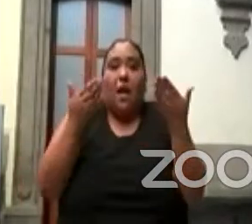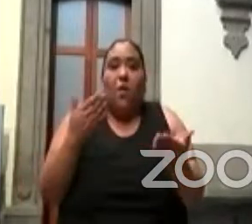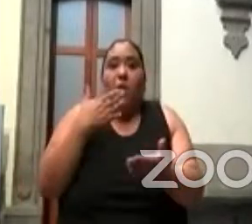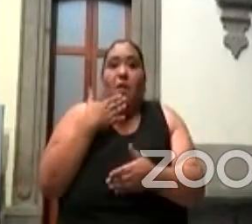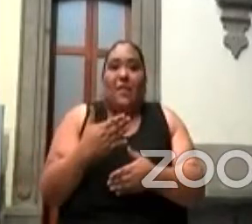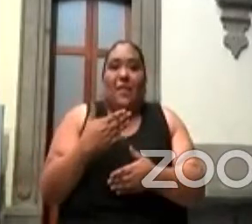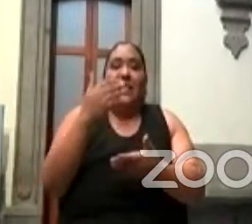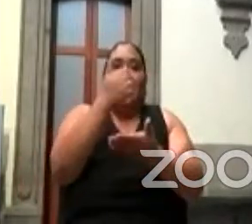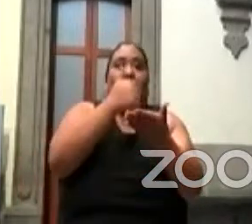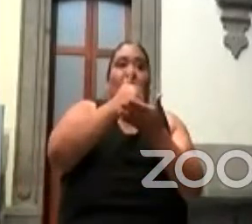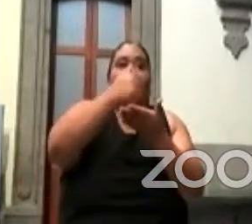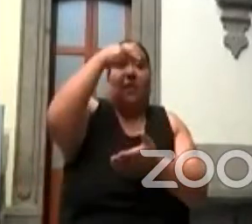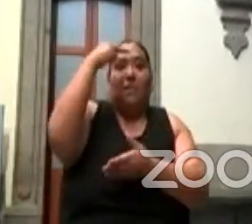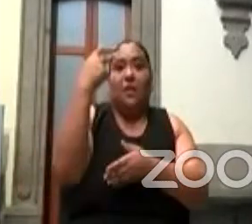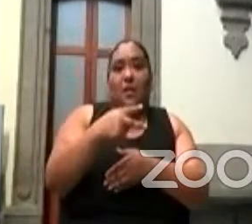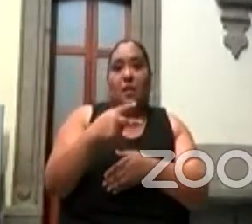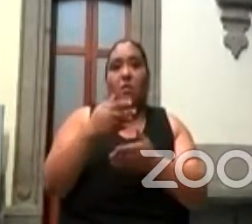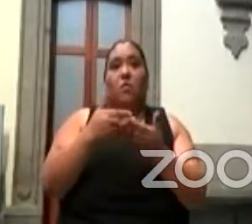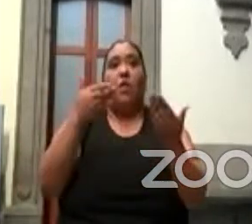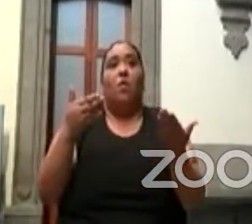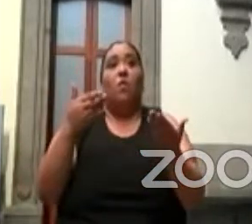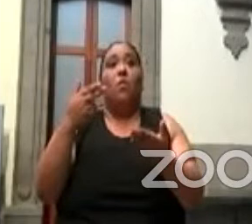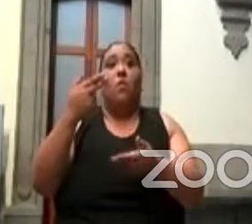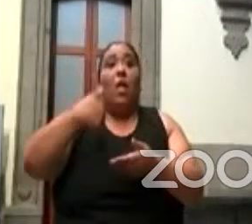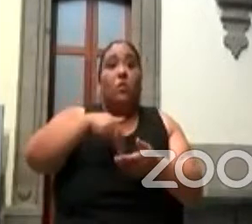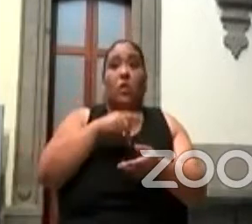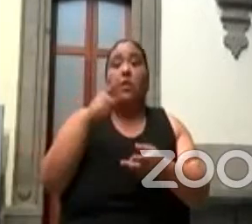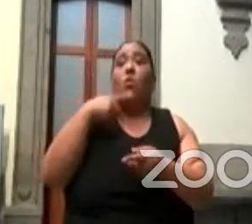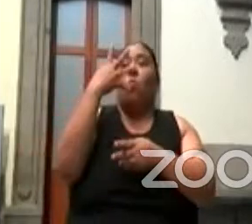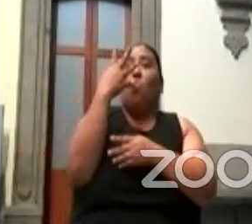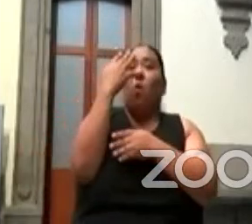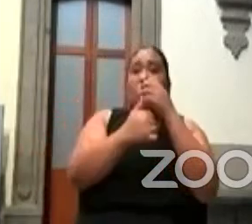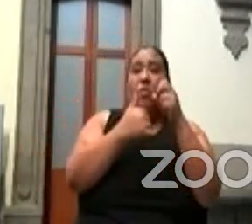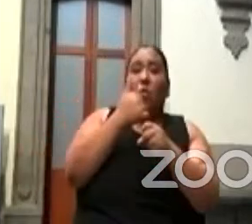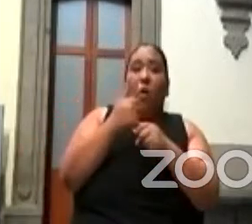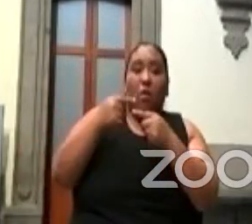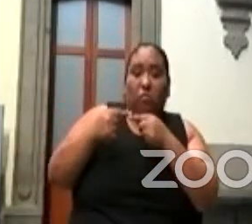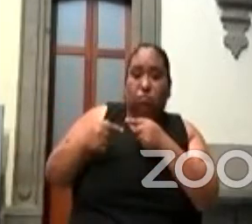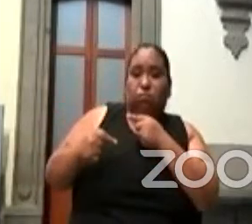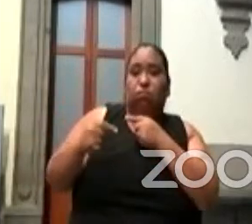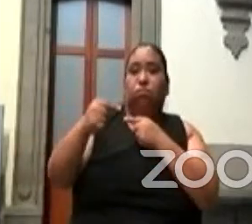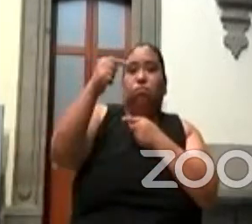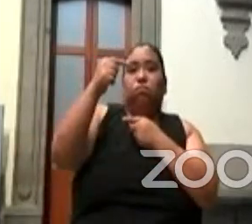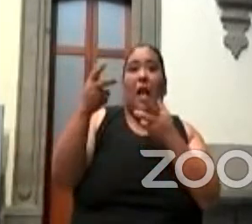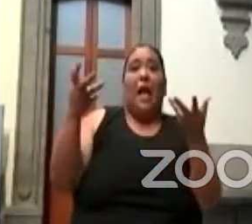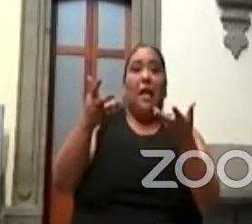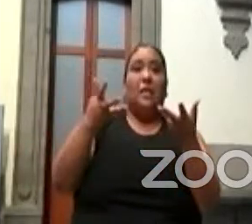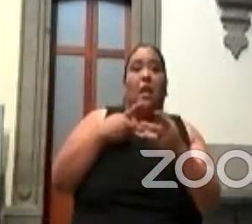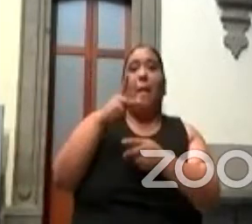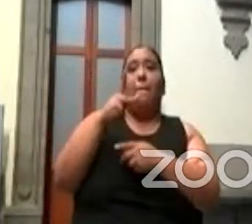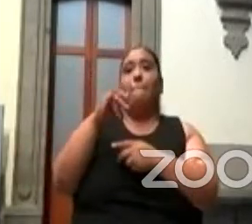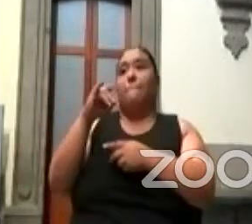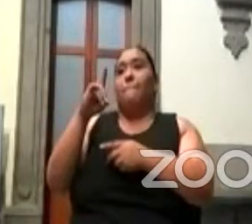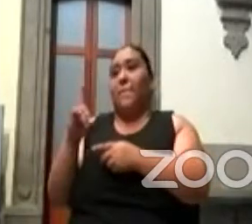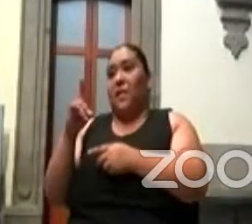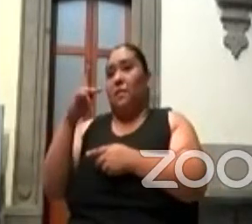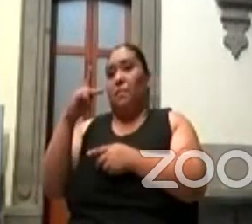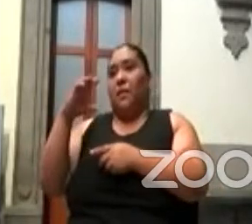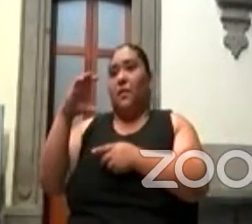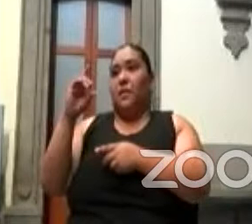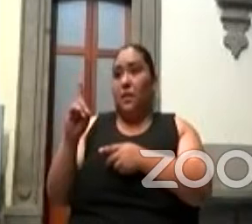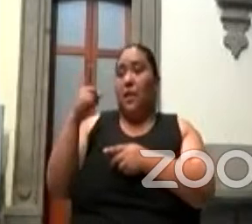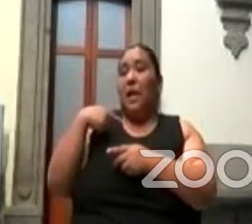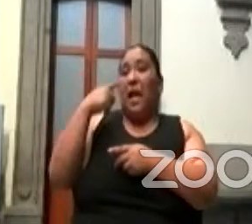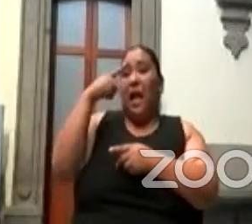México ha pasado en esta transición de 4 años en la elaboración del PIT-PCD, que es el Programa